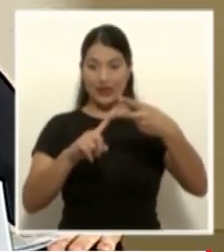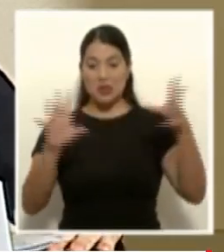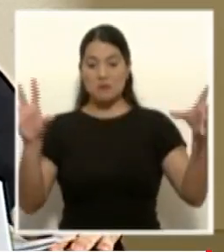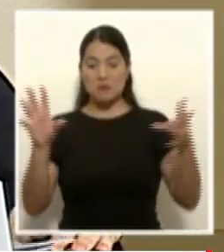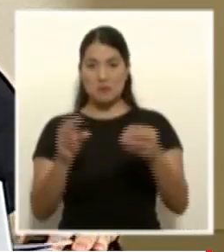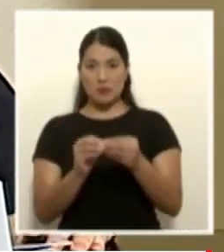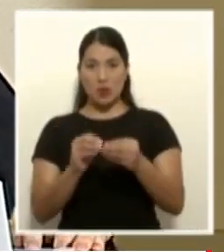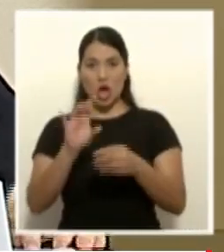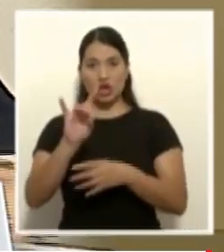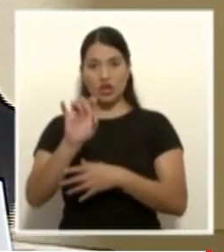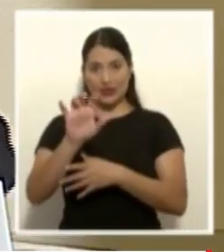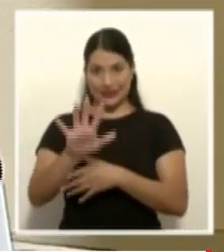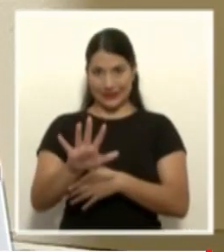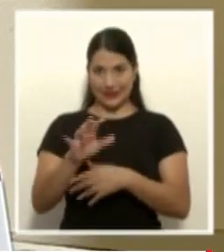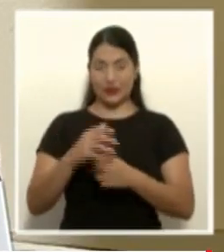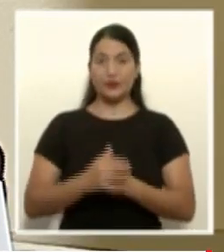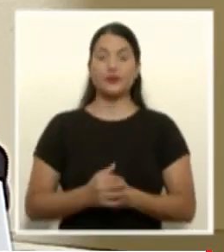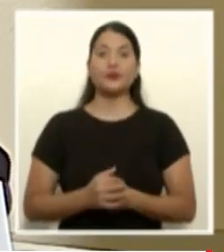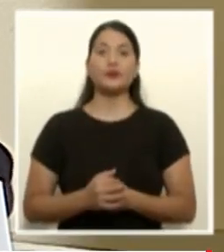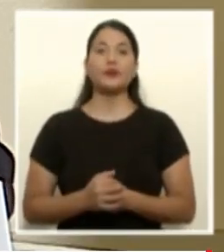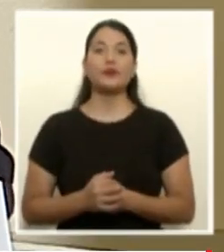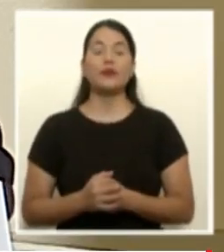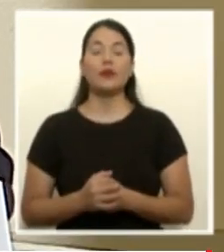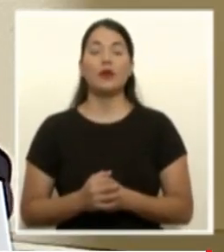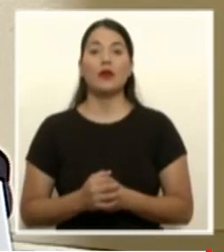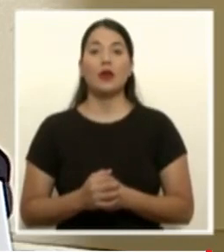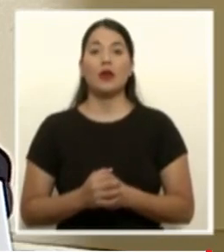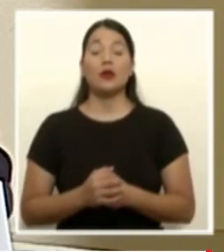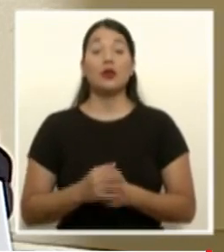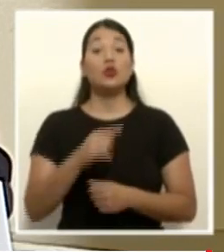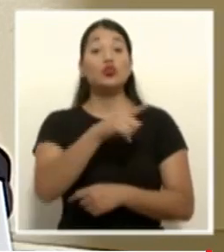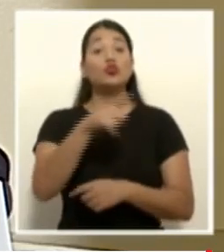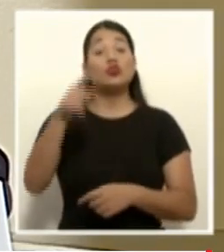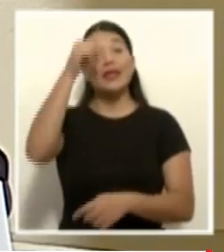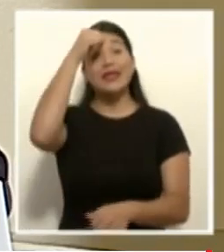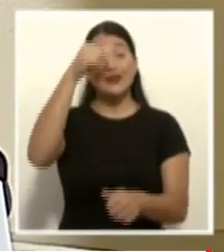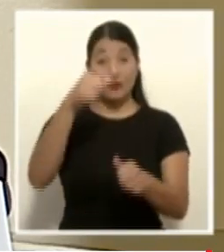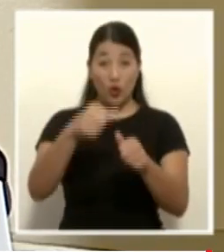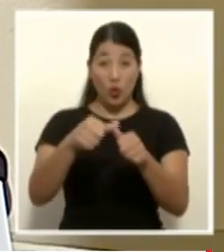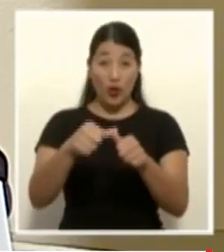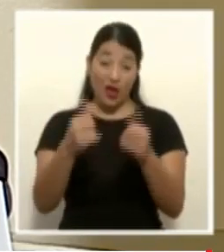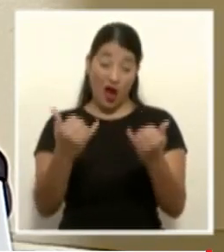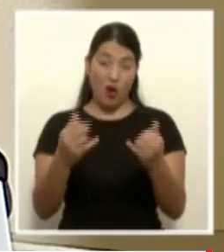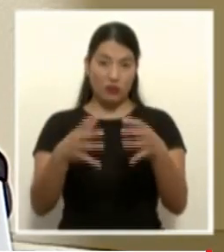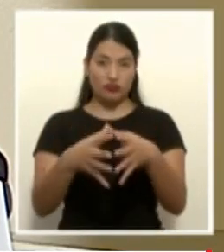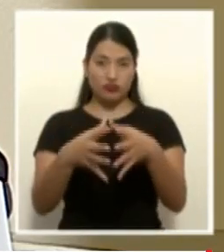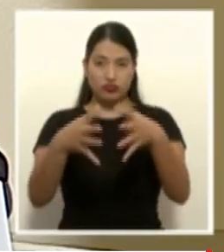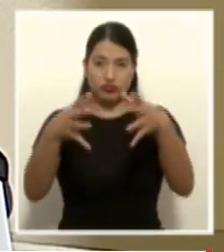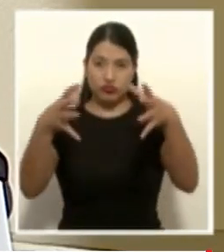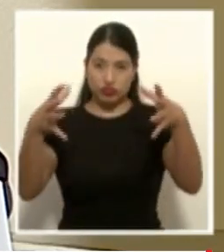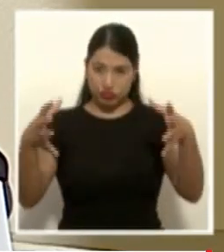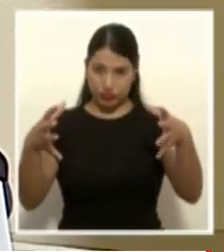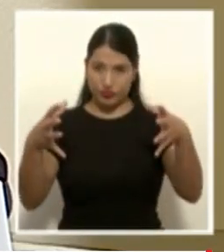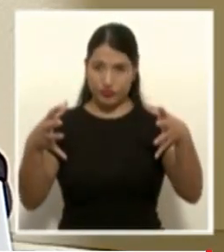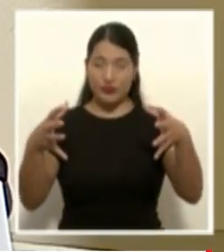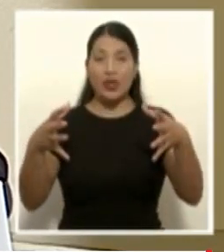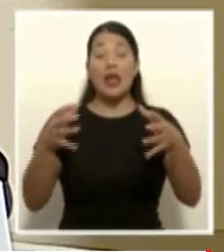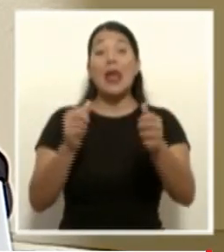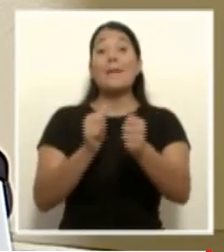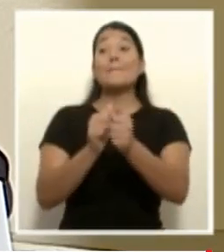el incremento de casos en todo el país, recordemos que la gran mayoría de estos pacientes están en su